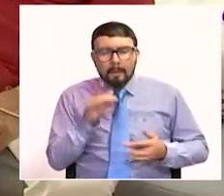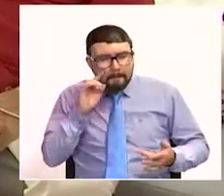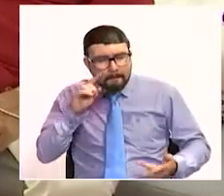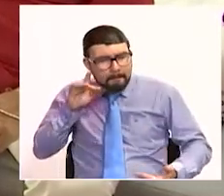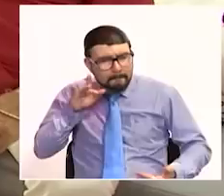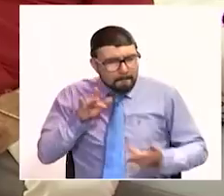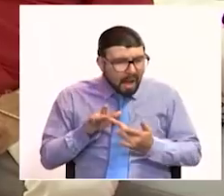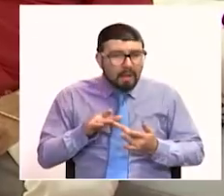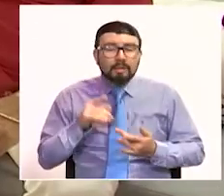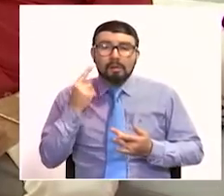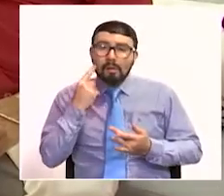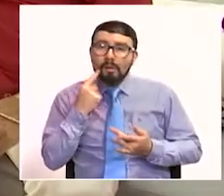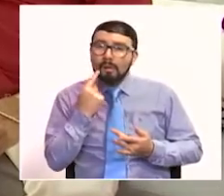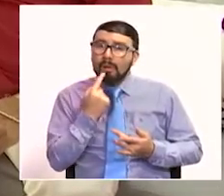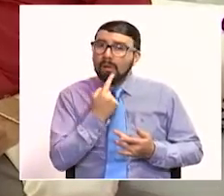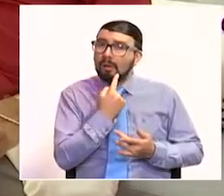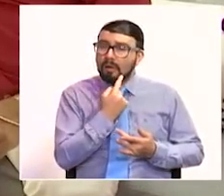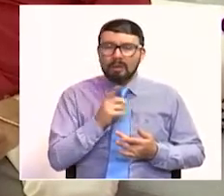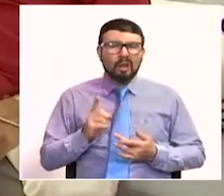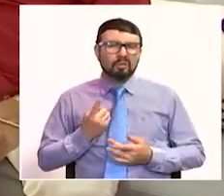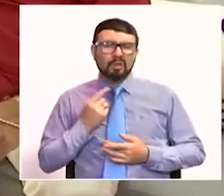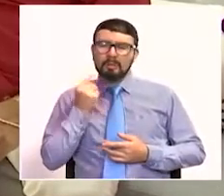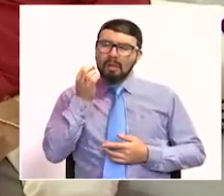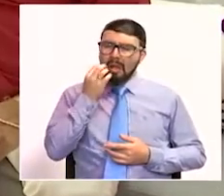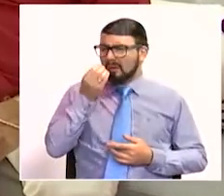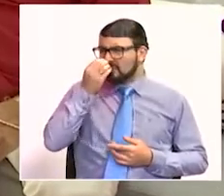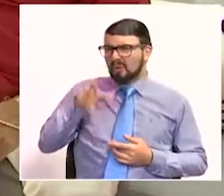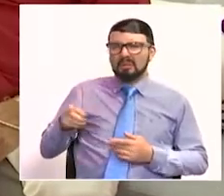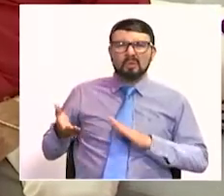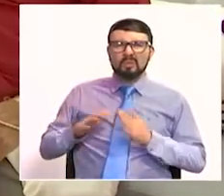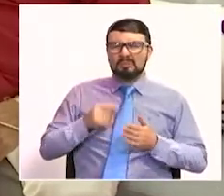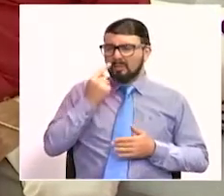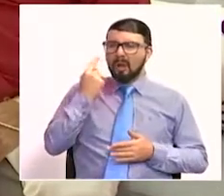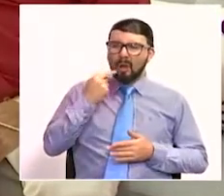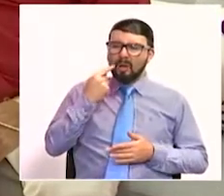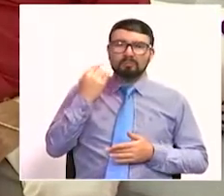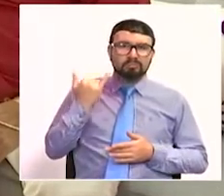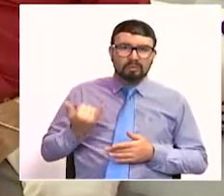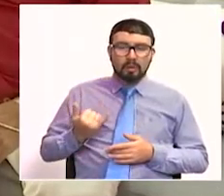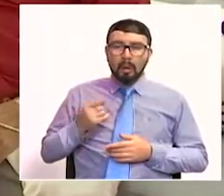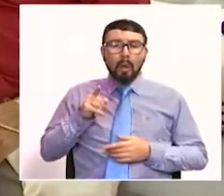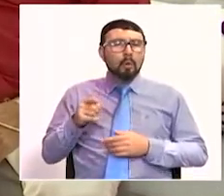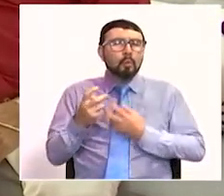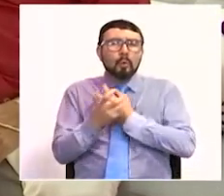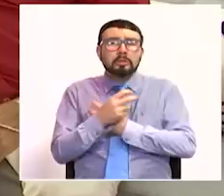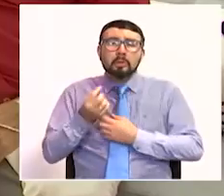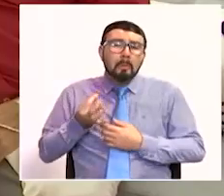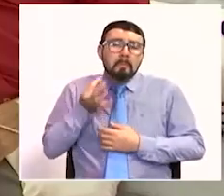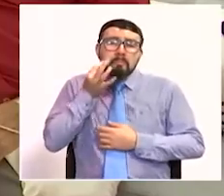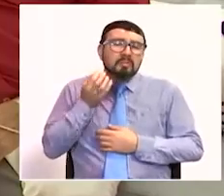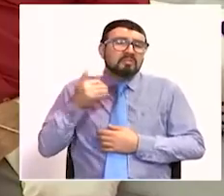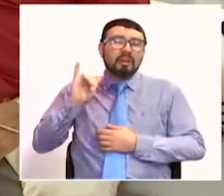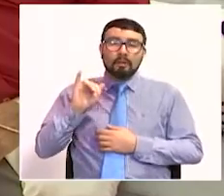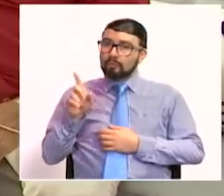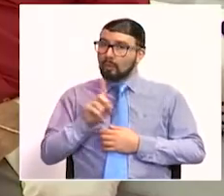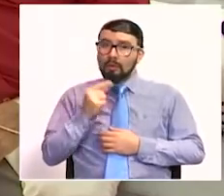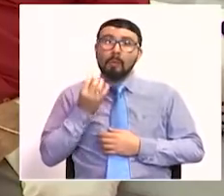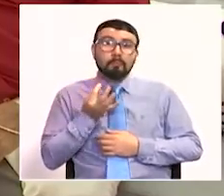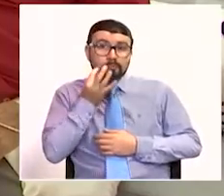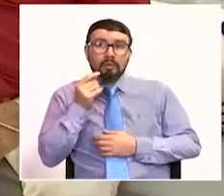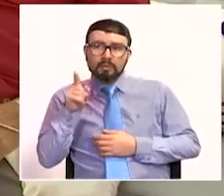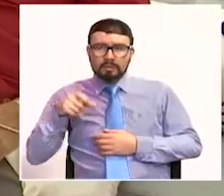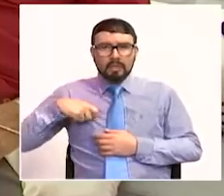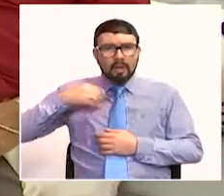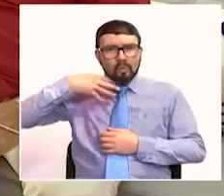directa de los dientes. Es que el diente no es un tejido muerto, no es como un huesito colocado allí, tiene nervios, tiene